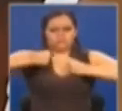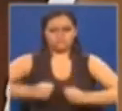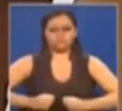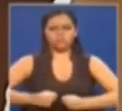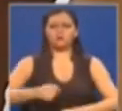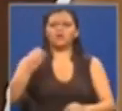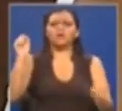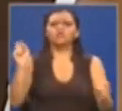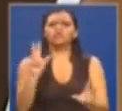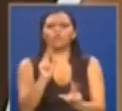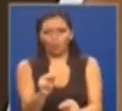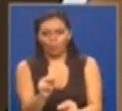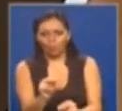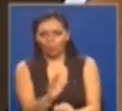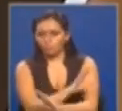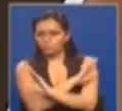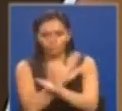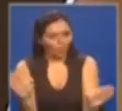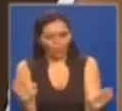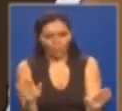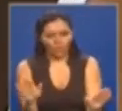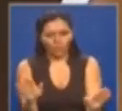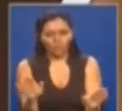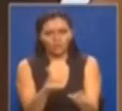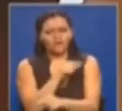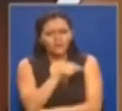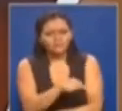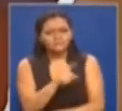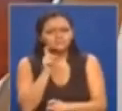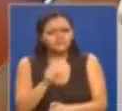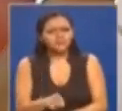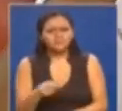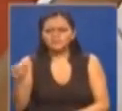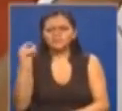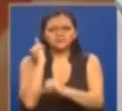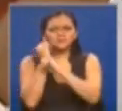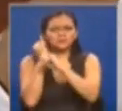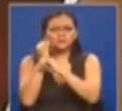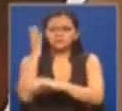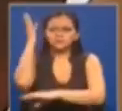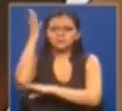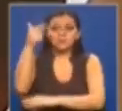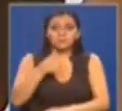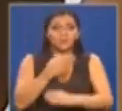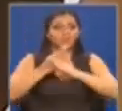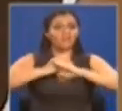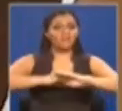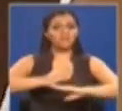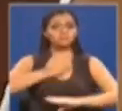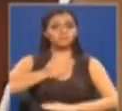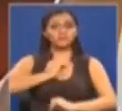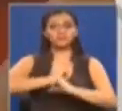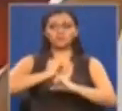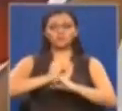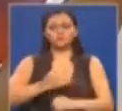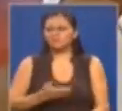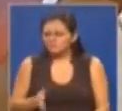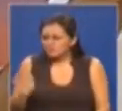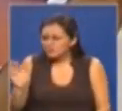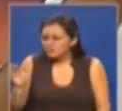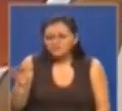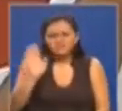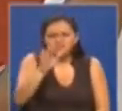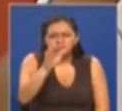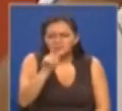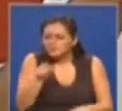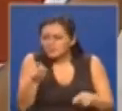es otro concepto que hemos tenido muy claro, compañero. Ese discurso de las instituciones, un discurso anacrónico. Las instituciones, por